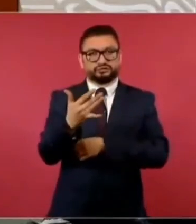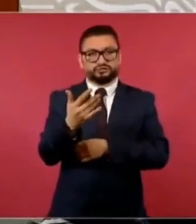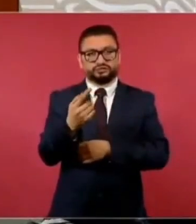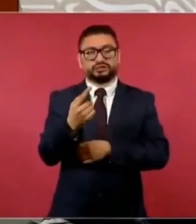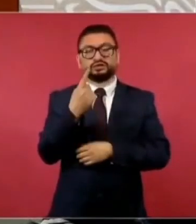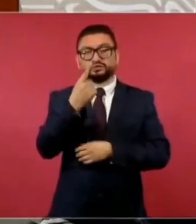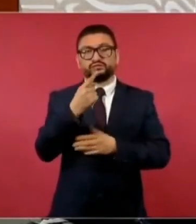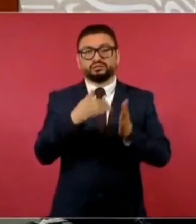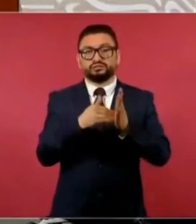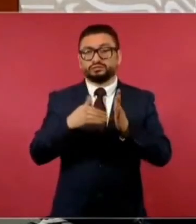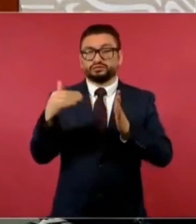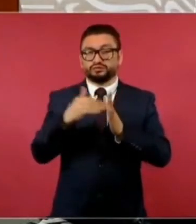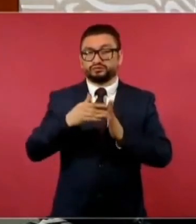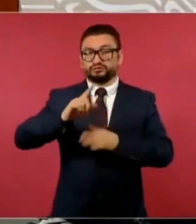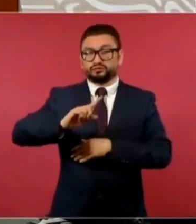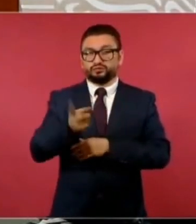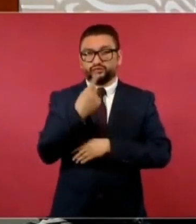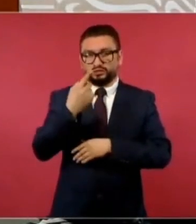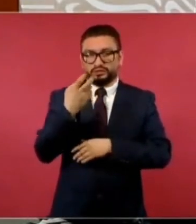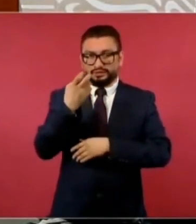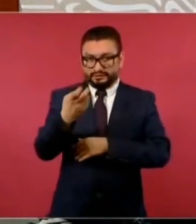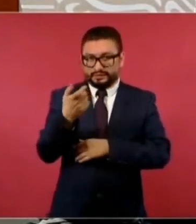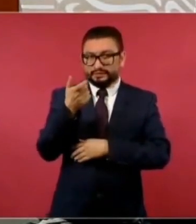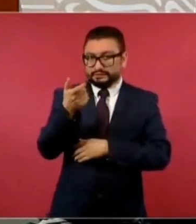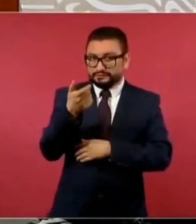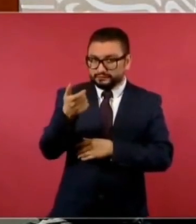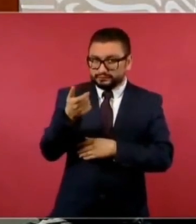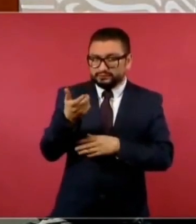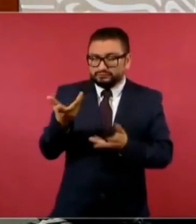millones de dólares. De ese dinero